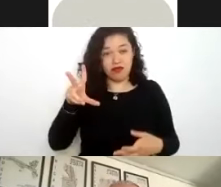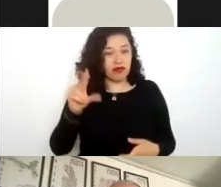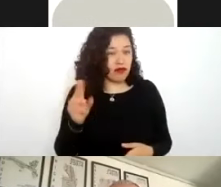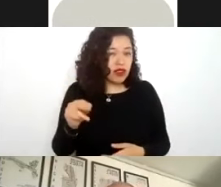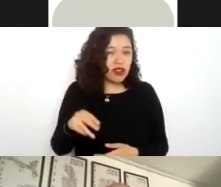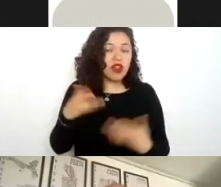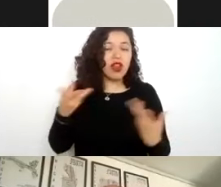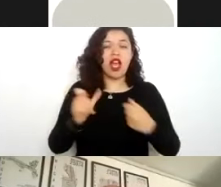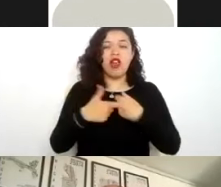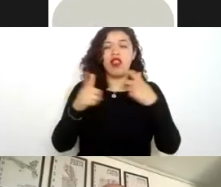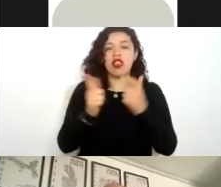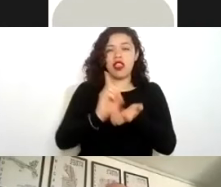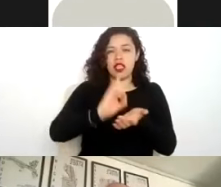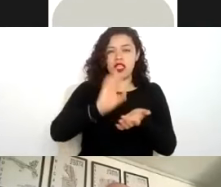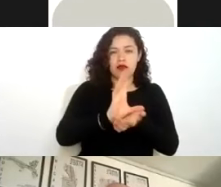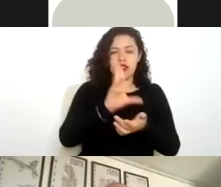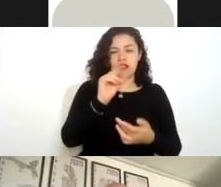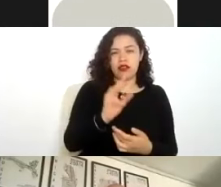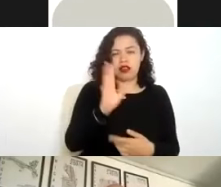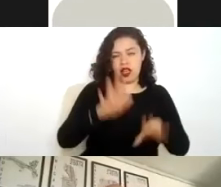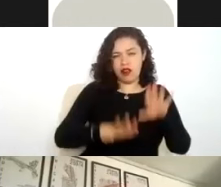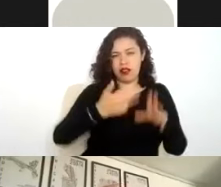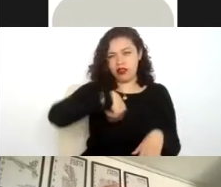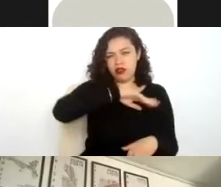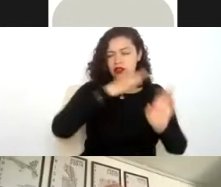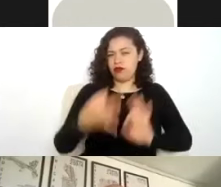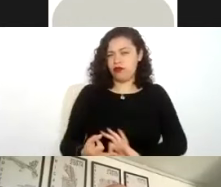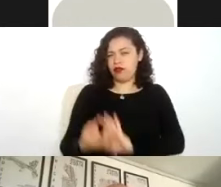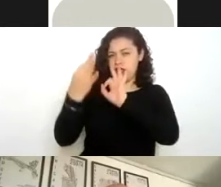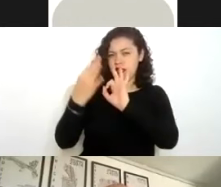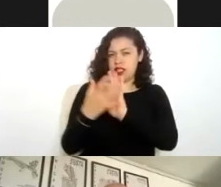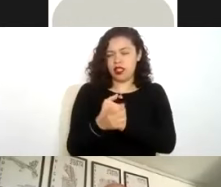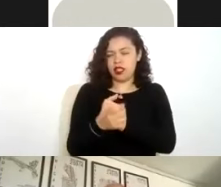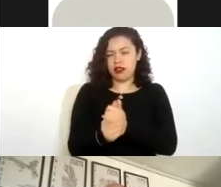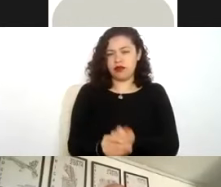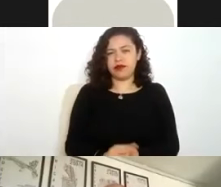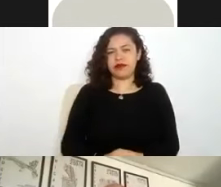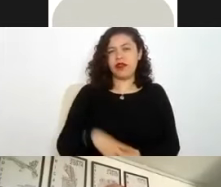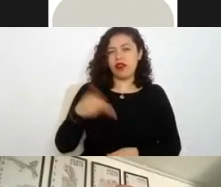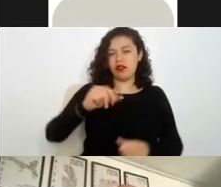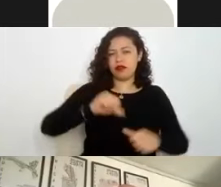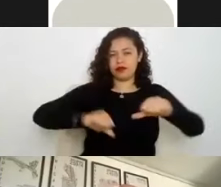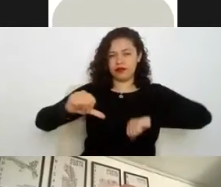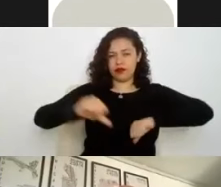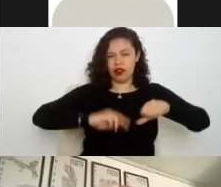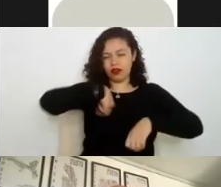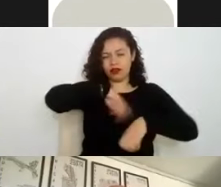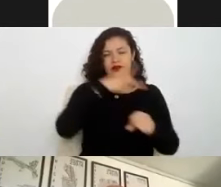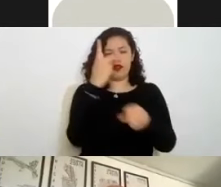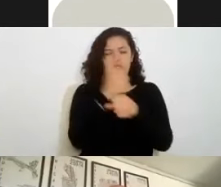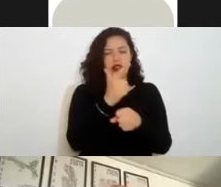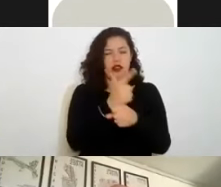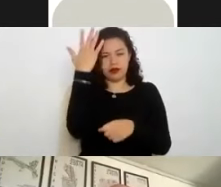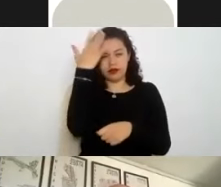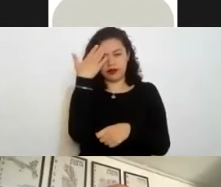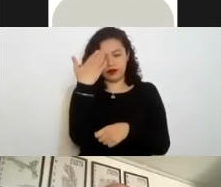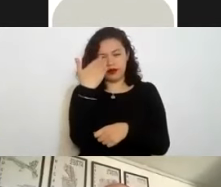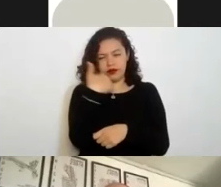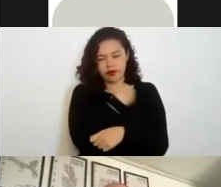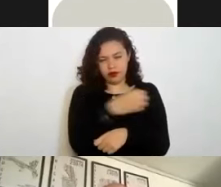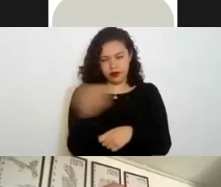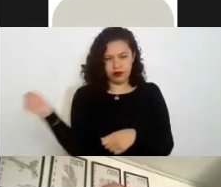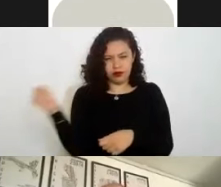alguna discapacidad, que luego no sabes ni cómo tratarlo, pero a través de estas actividades te das cuenta de sus capacidades, que va mucho más allá que